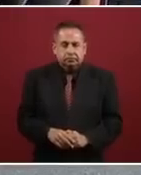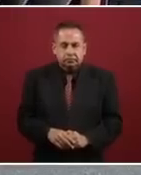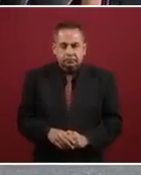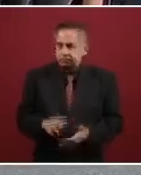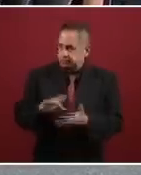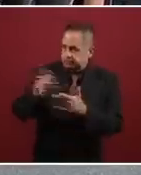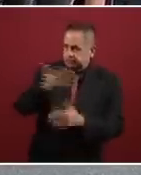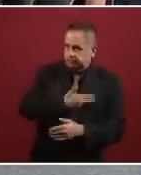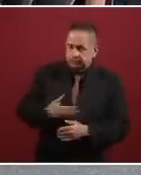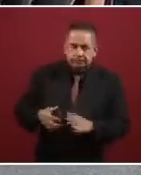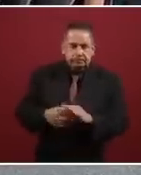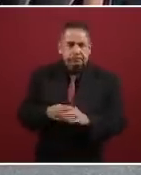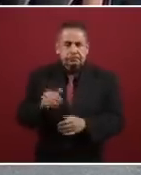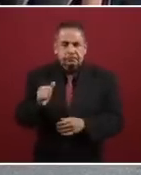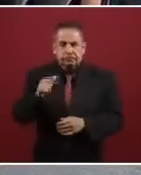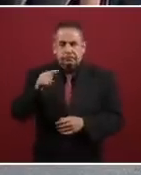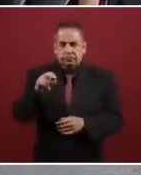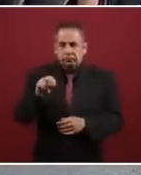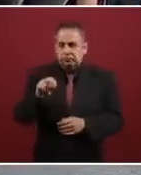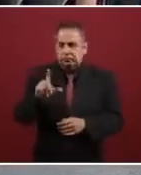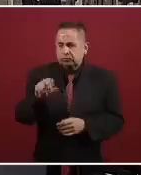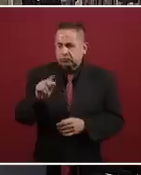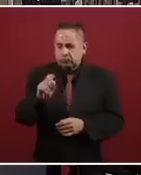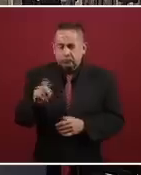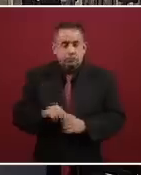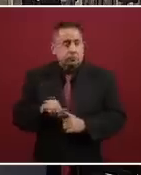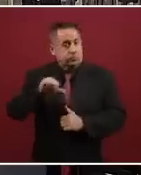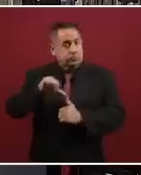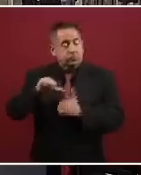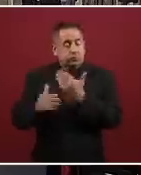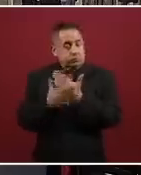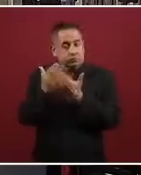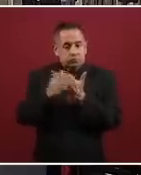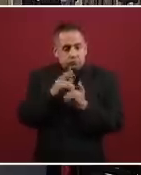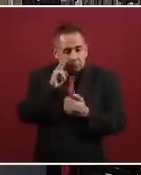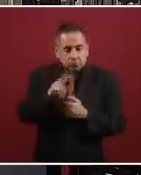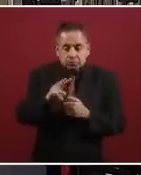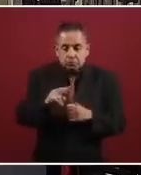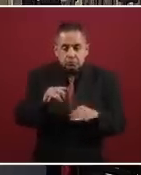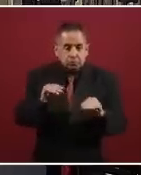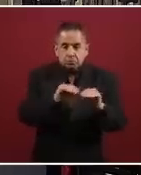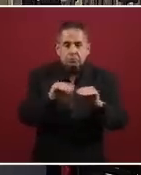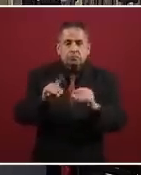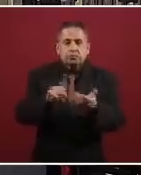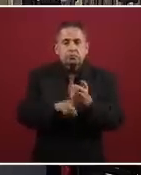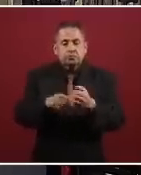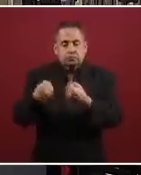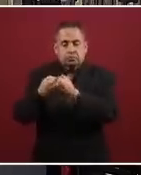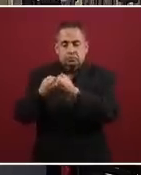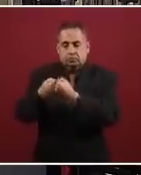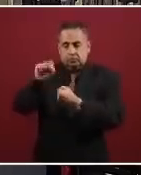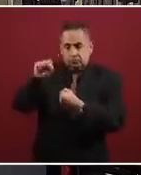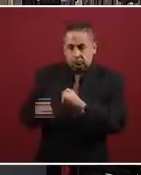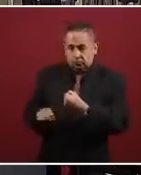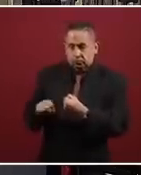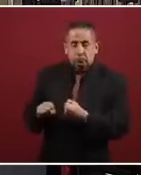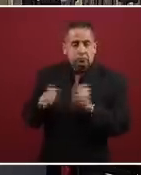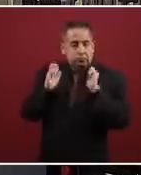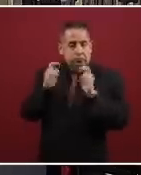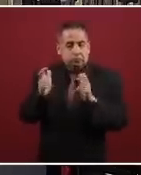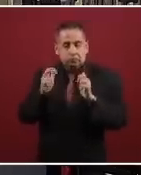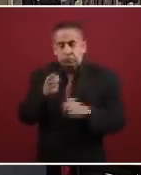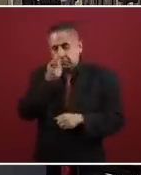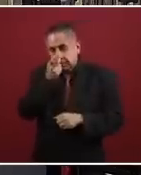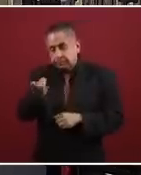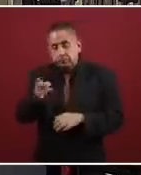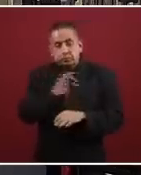Gracias, presidente. Antonio López de la Razón. Esta mañana también se vio movilización en la frontera sur de Chiapas. Dicen que alrededor